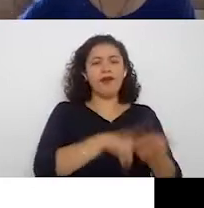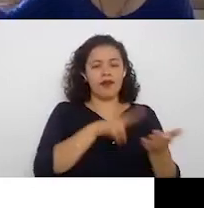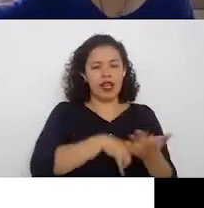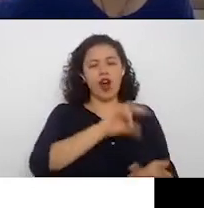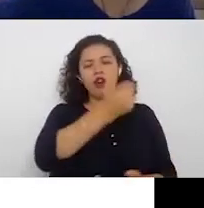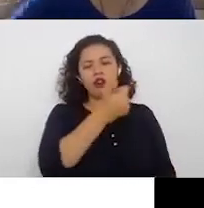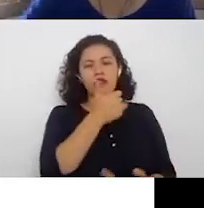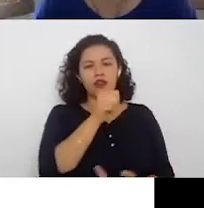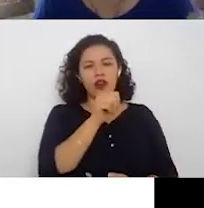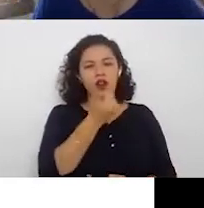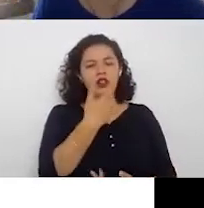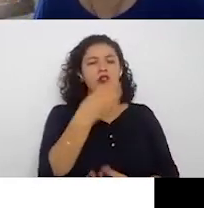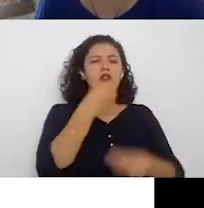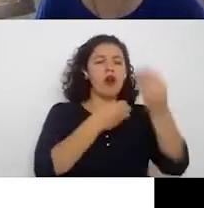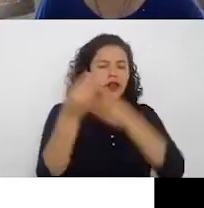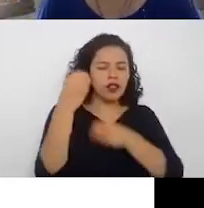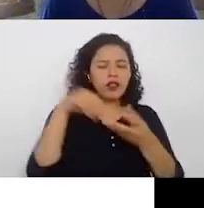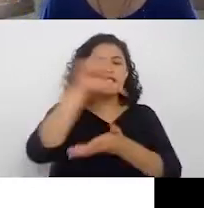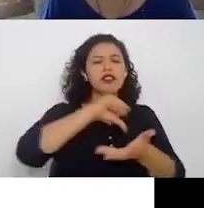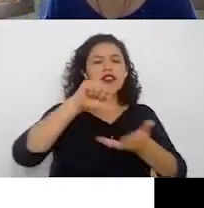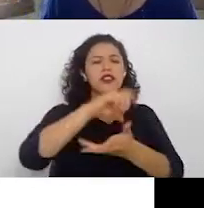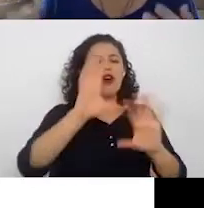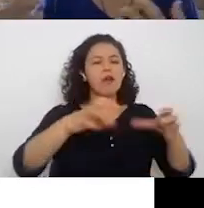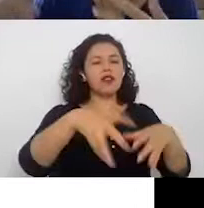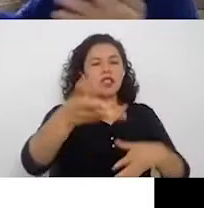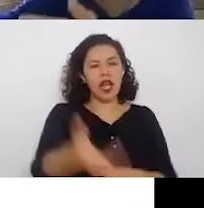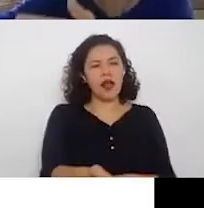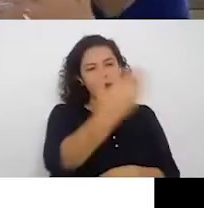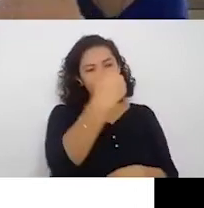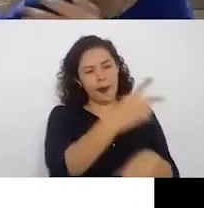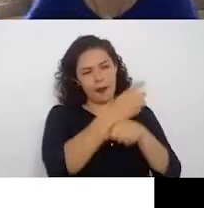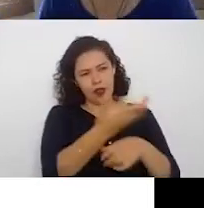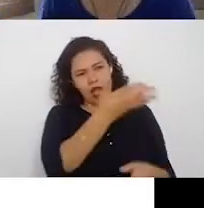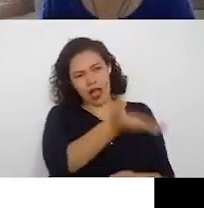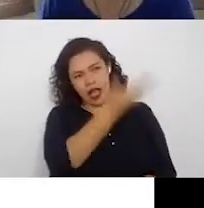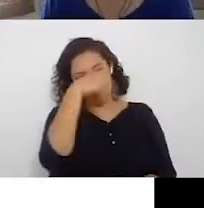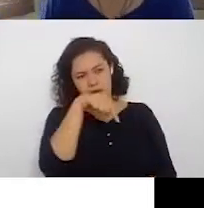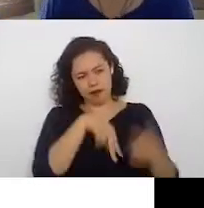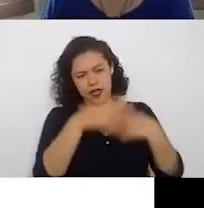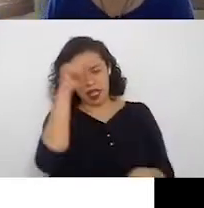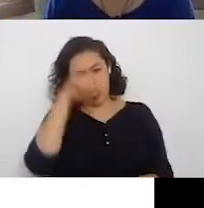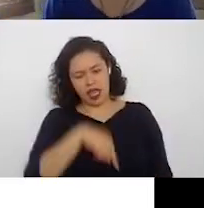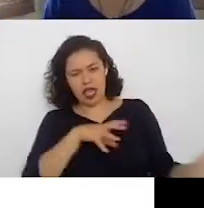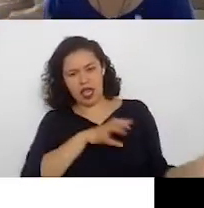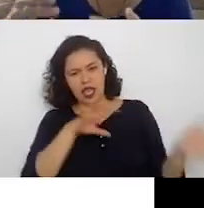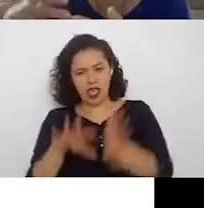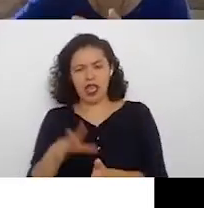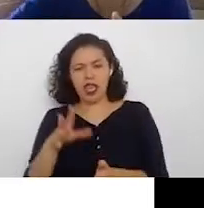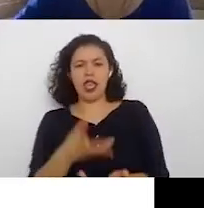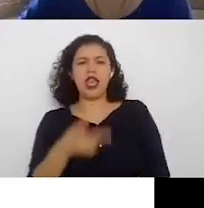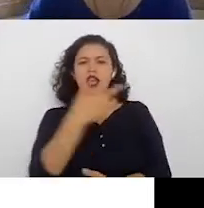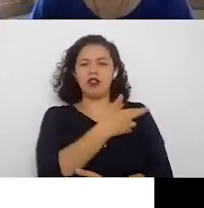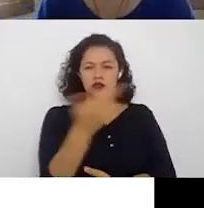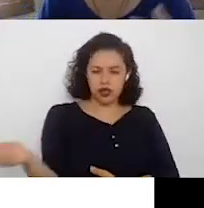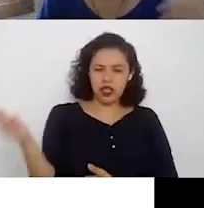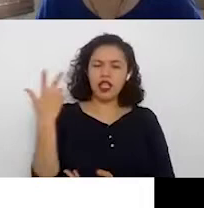a un comedor, a un centro comunitario, y pues ellos van a ese mismo restaurante, recogen ciertos